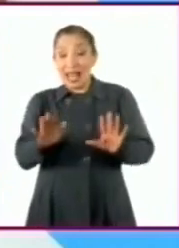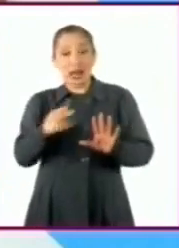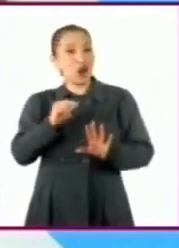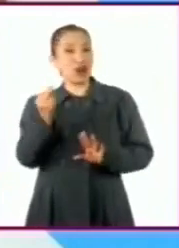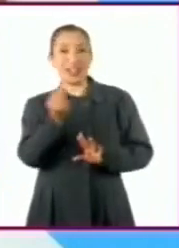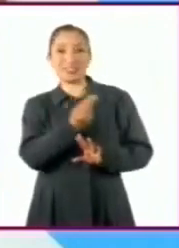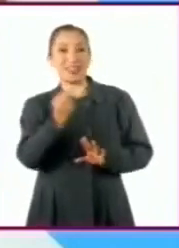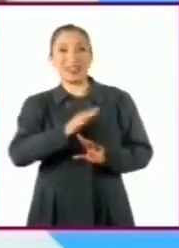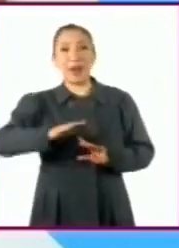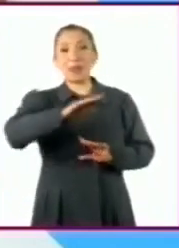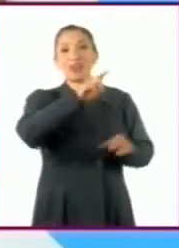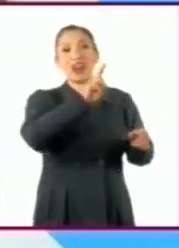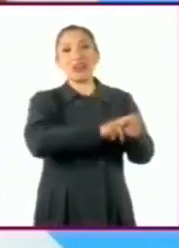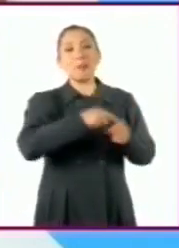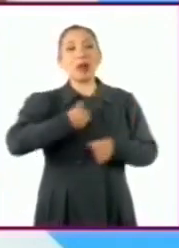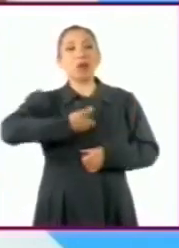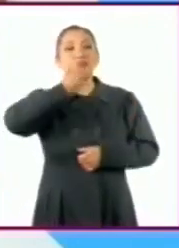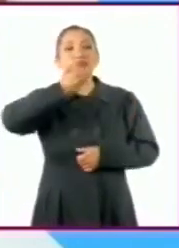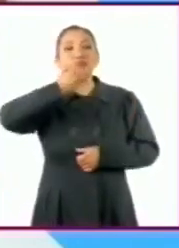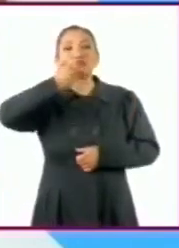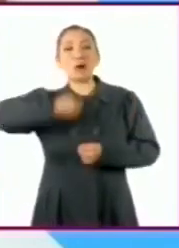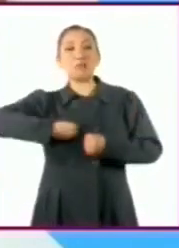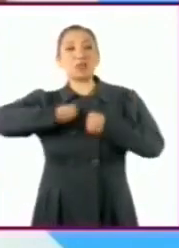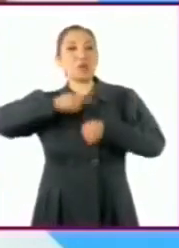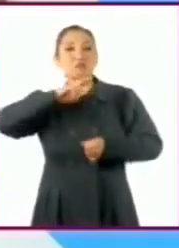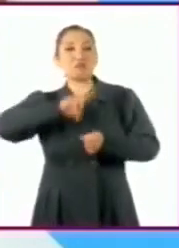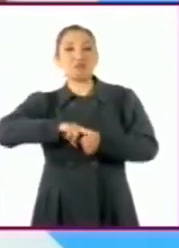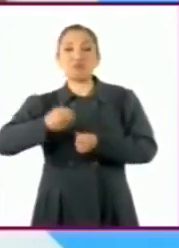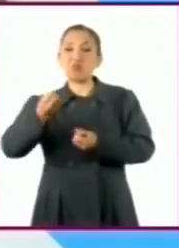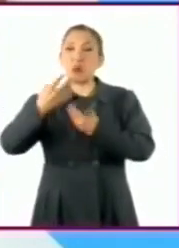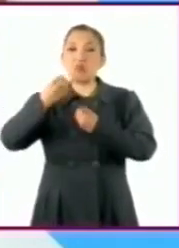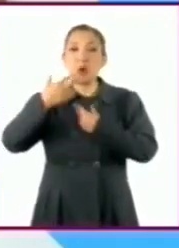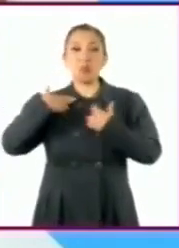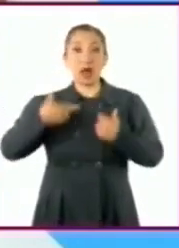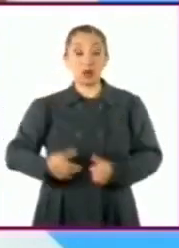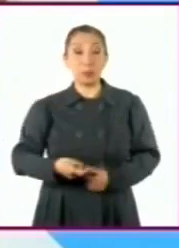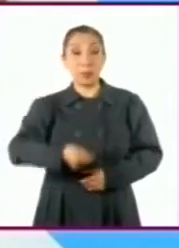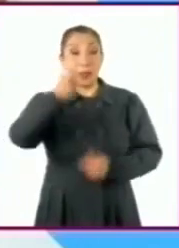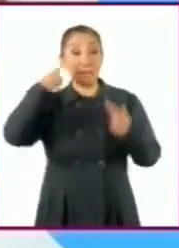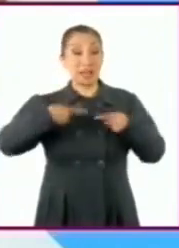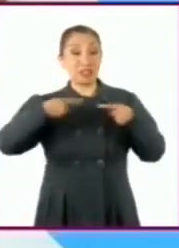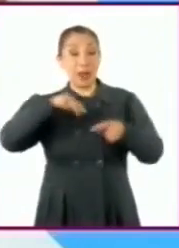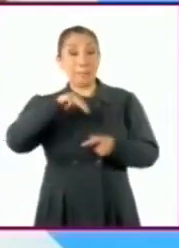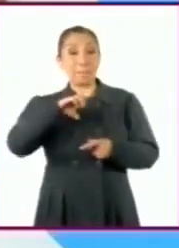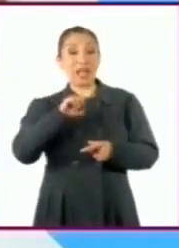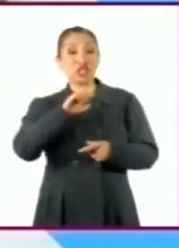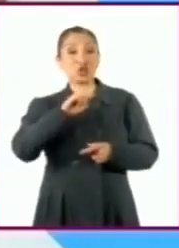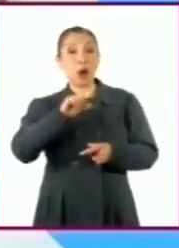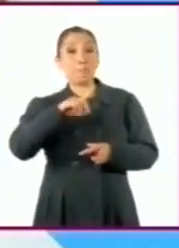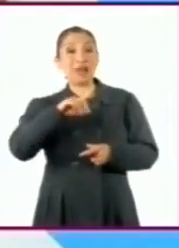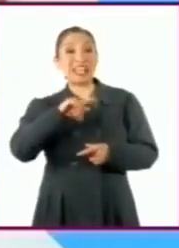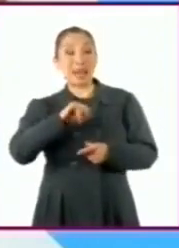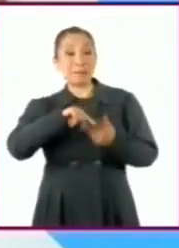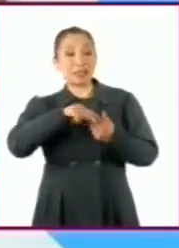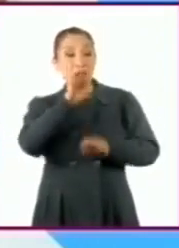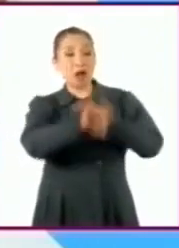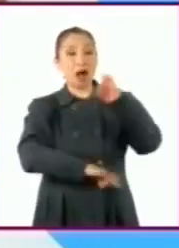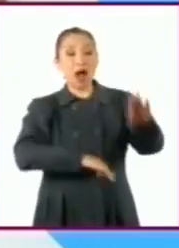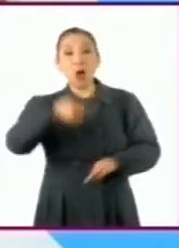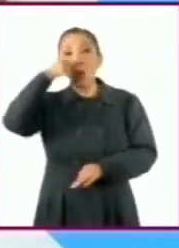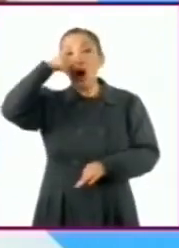la Sierra de San Francisco, en Baja California Sur, podemos encontrar las manifestaciones artísticas más antiguas de las que se